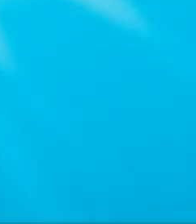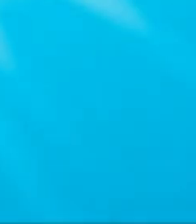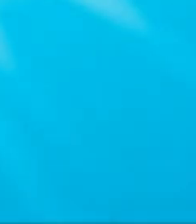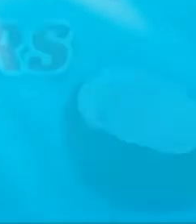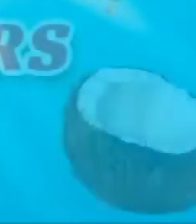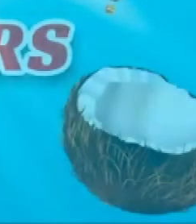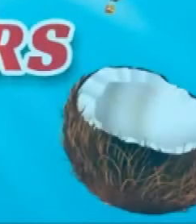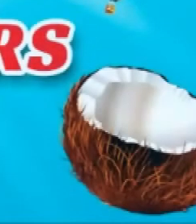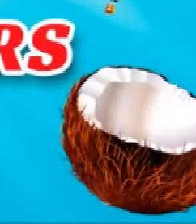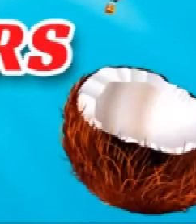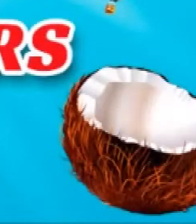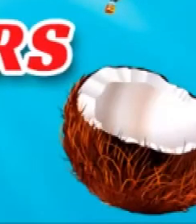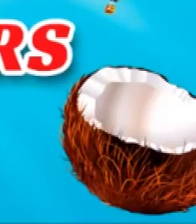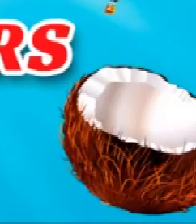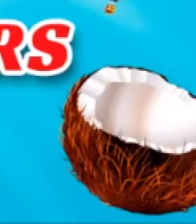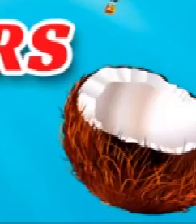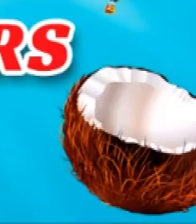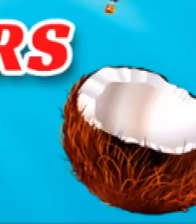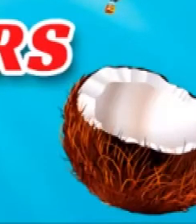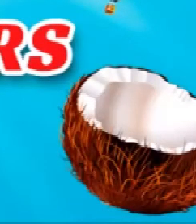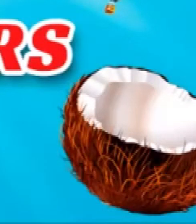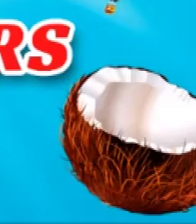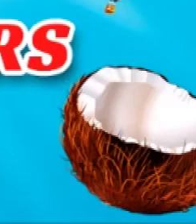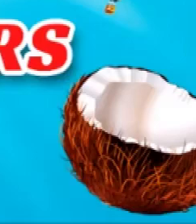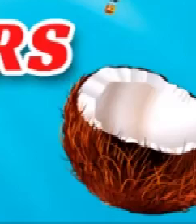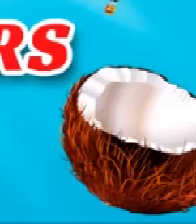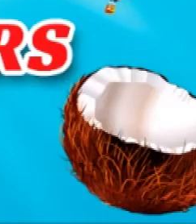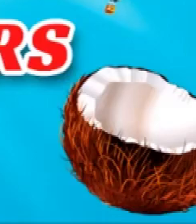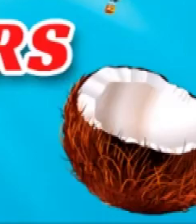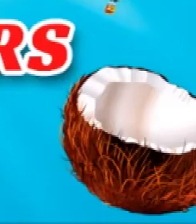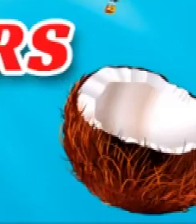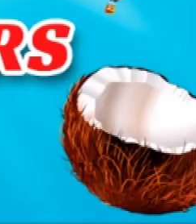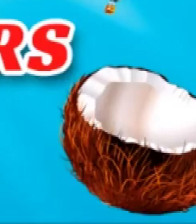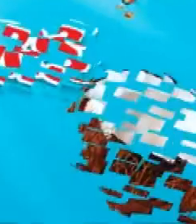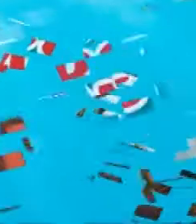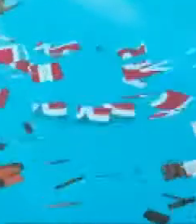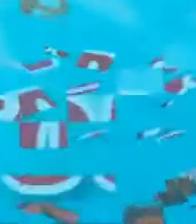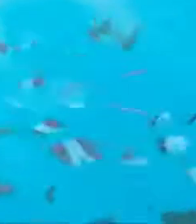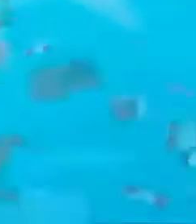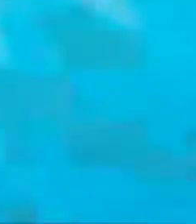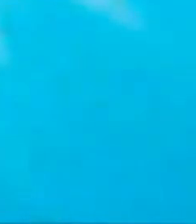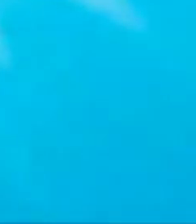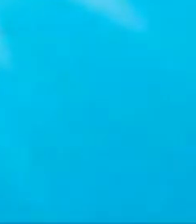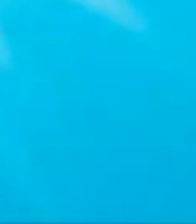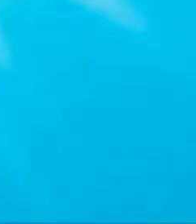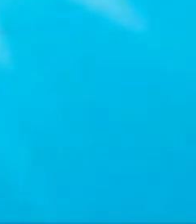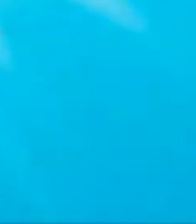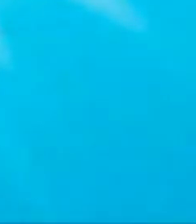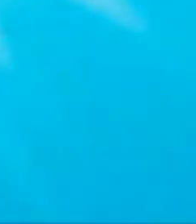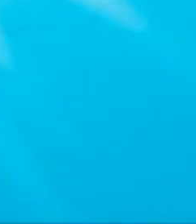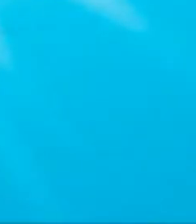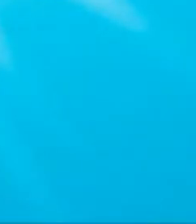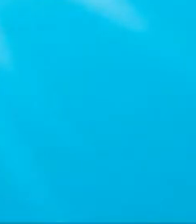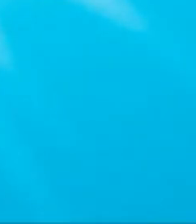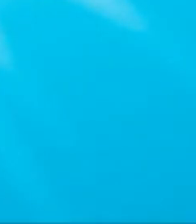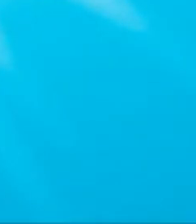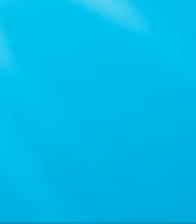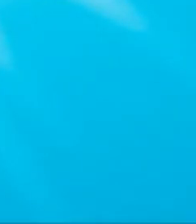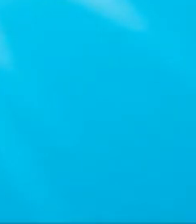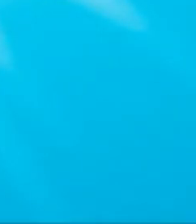En esta nueva temporada, desconéctate con los planes que Proyectos Tours trae para ti. Santa Marta,